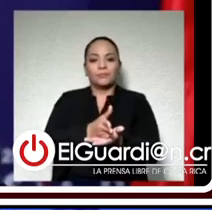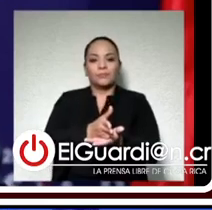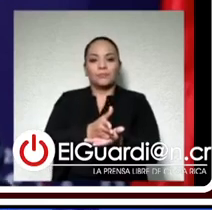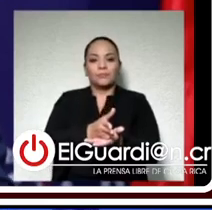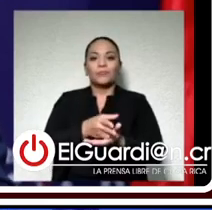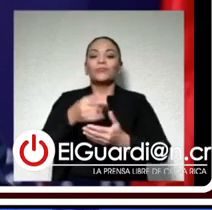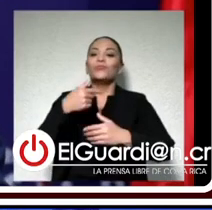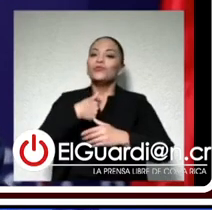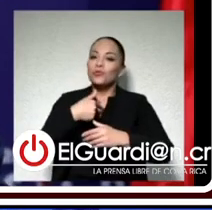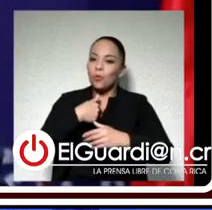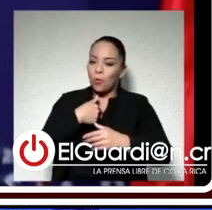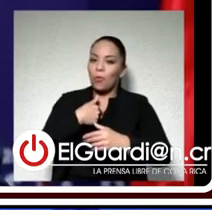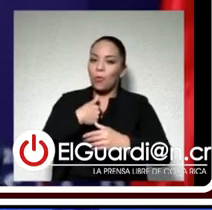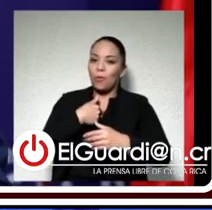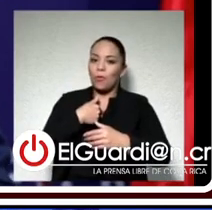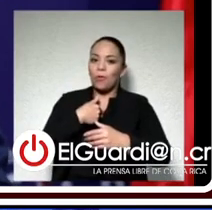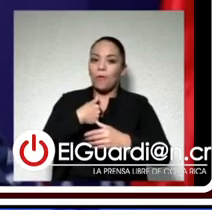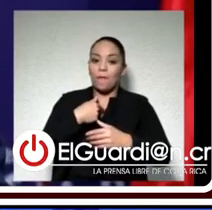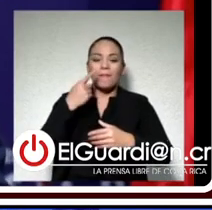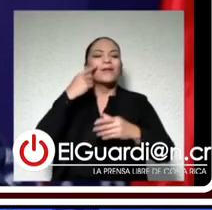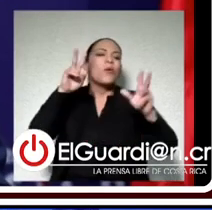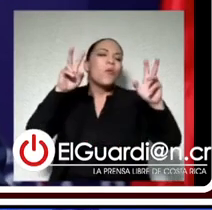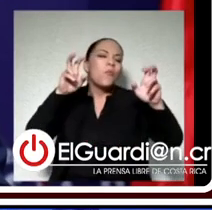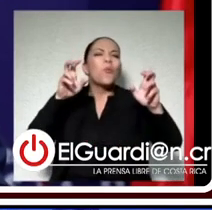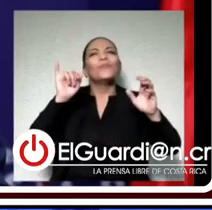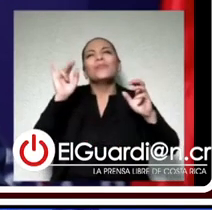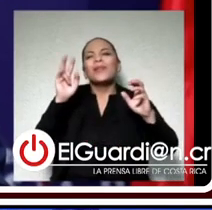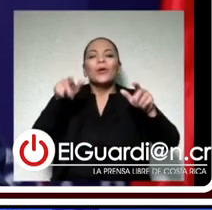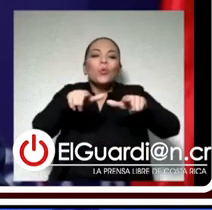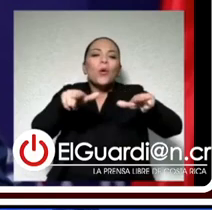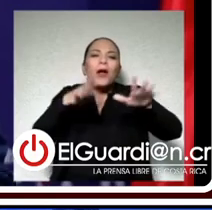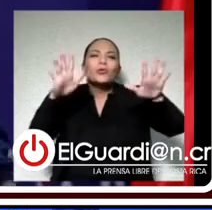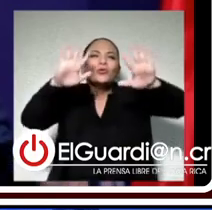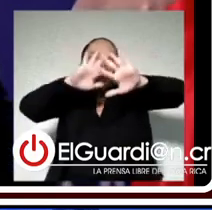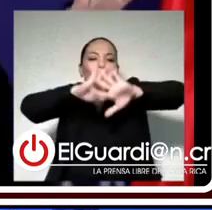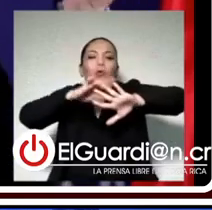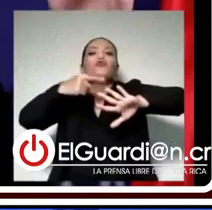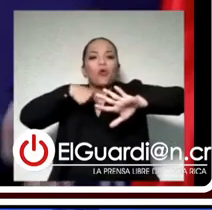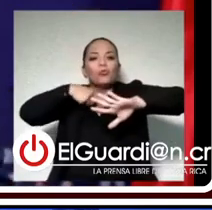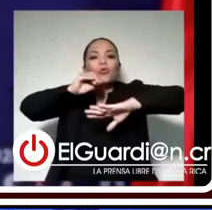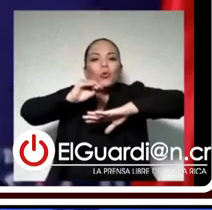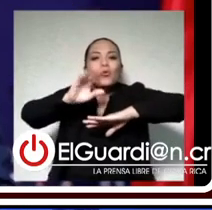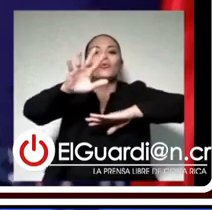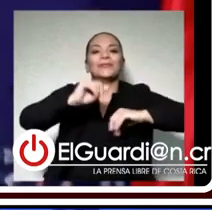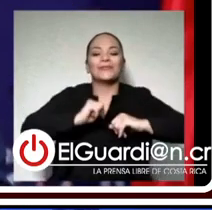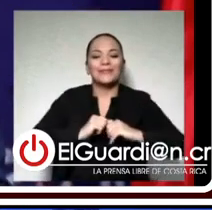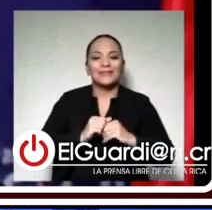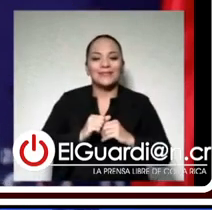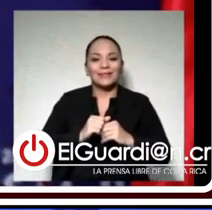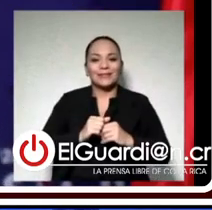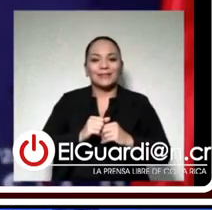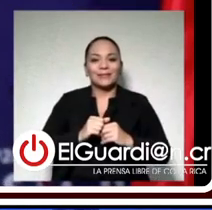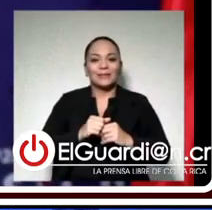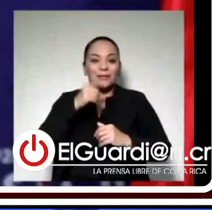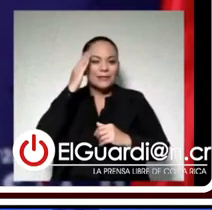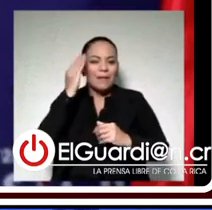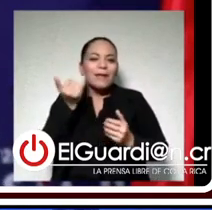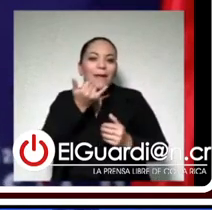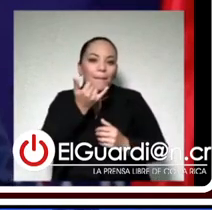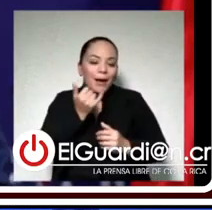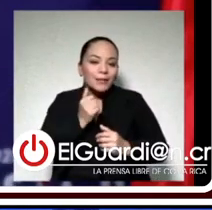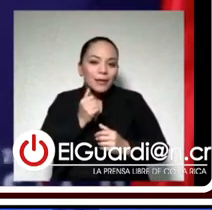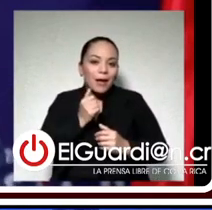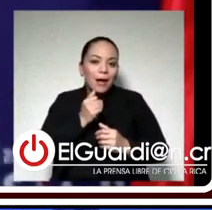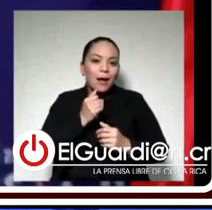luz en una bodega oscura, y usted sabe qué pasa con los... cuando se prende la luz en una bodega oscura, si hay bichos